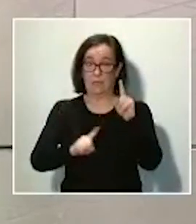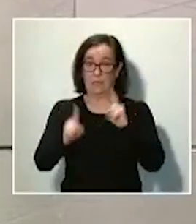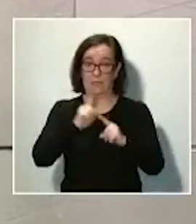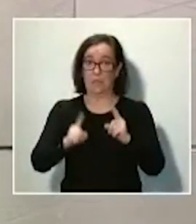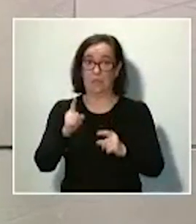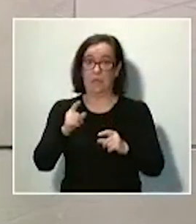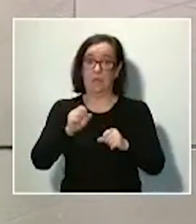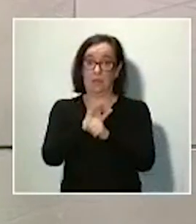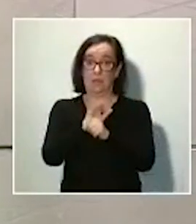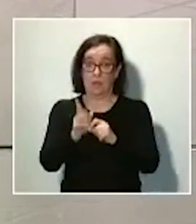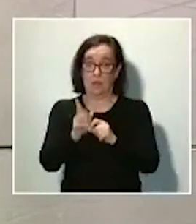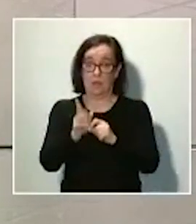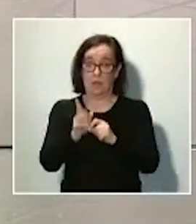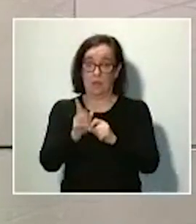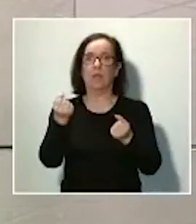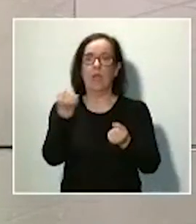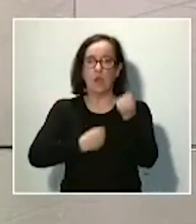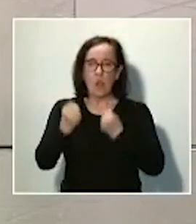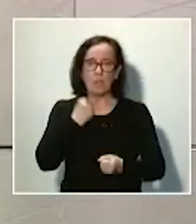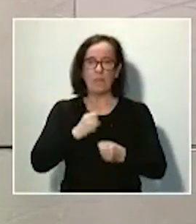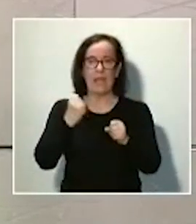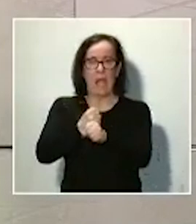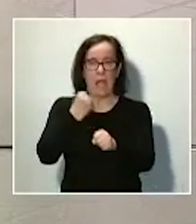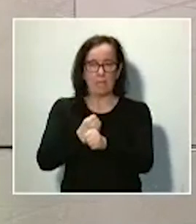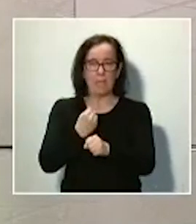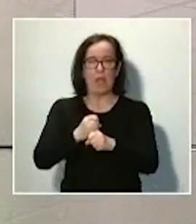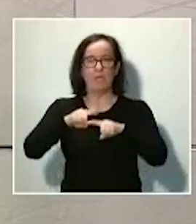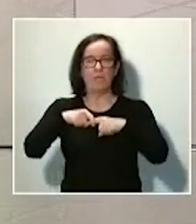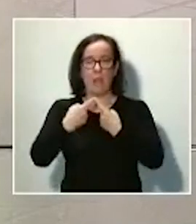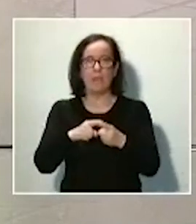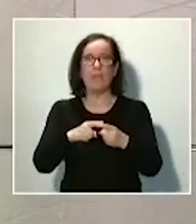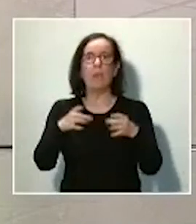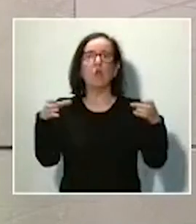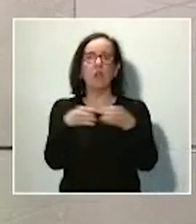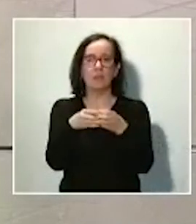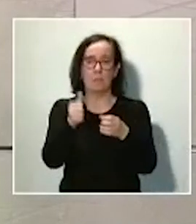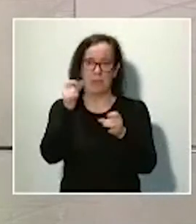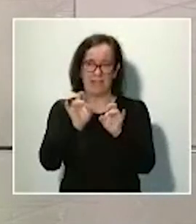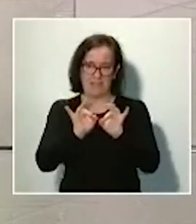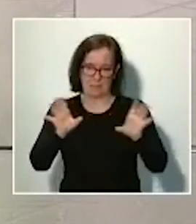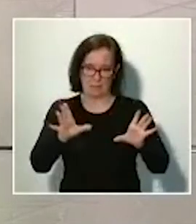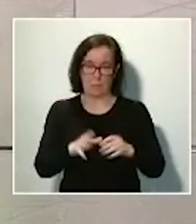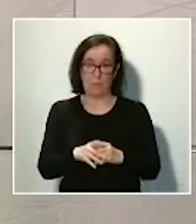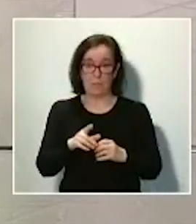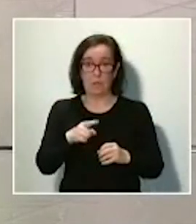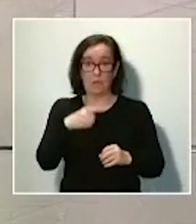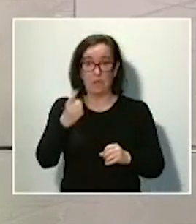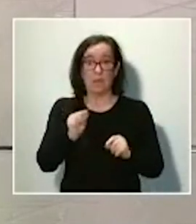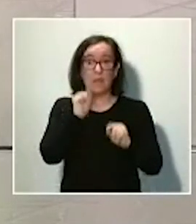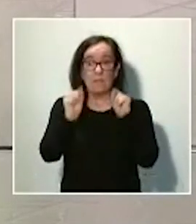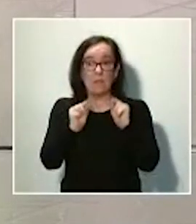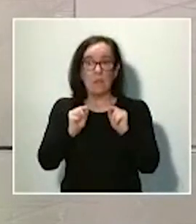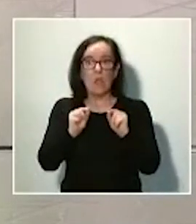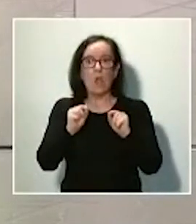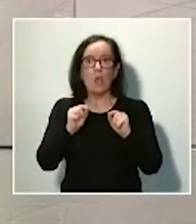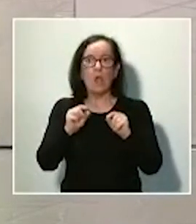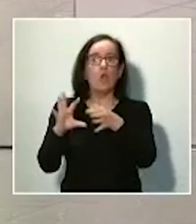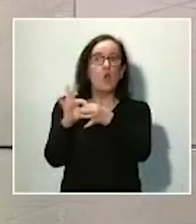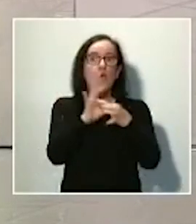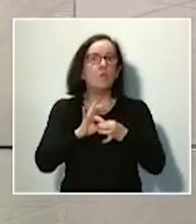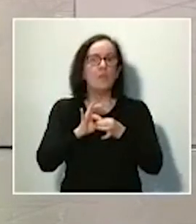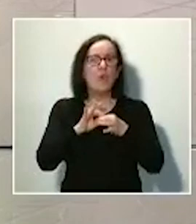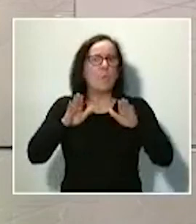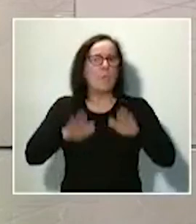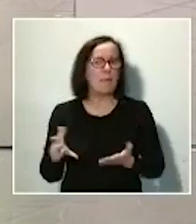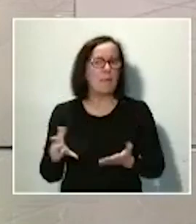apoyo, Pablo Iglesias, vicepresidente segundo del gobierno, anunció que se cancelarán los cortes de luz por falta de pago y también se cancelarán las moratorias de